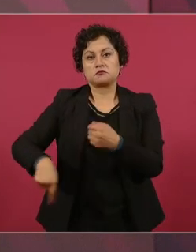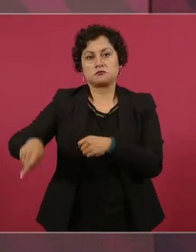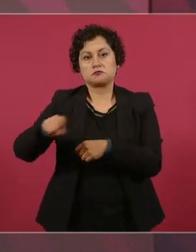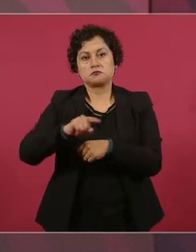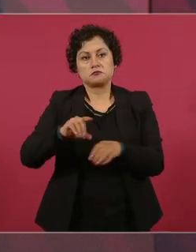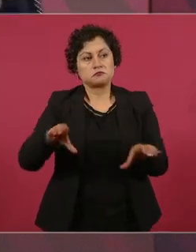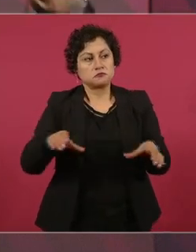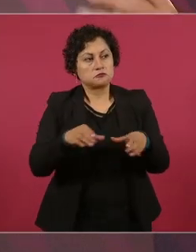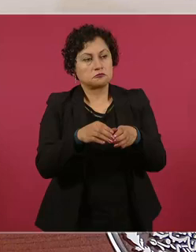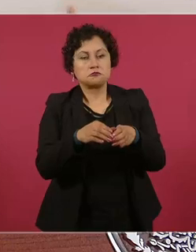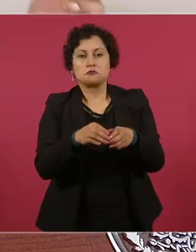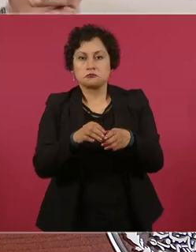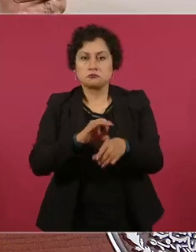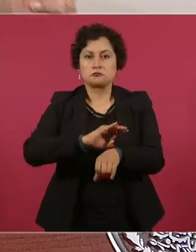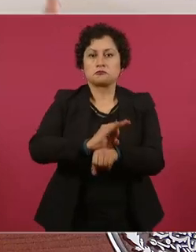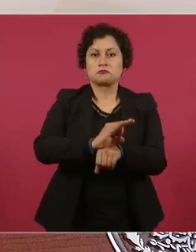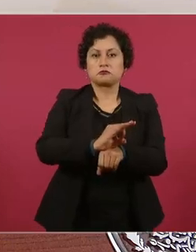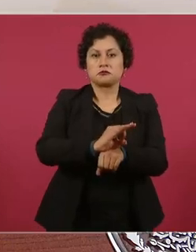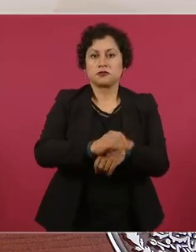o en vez de